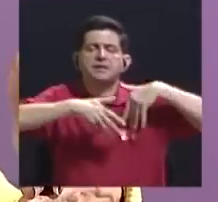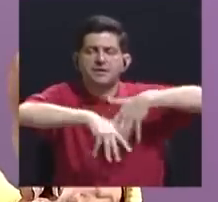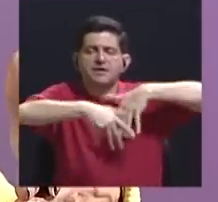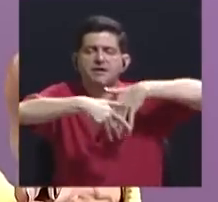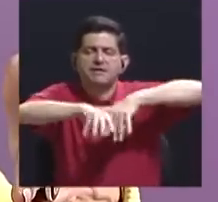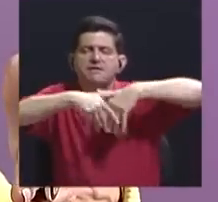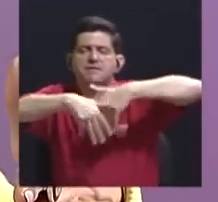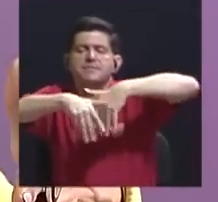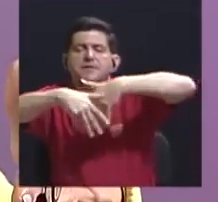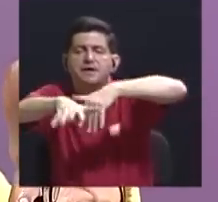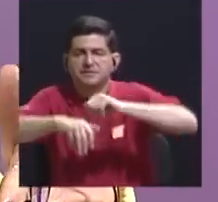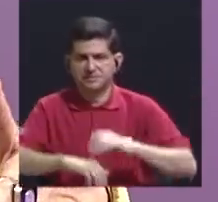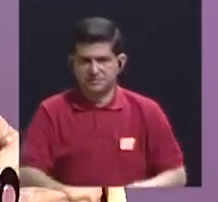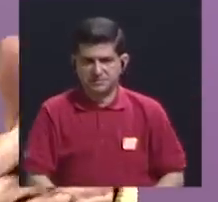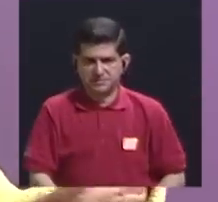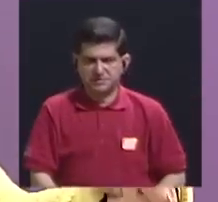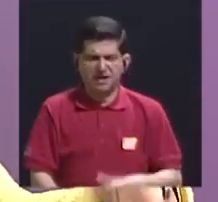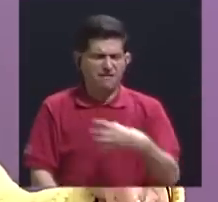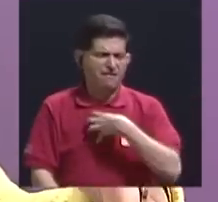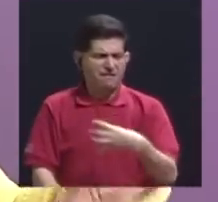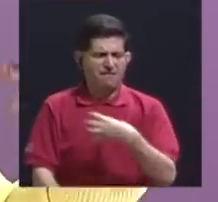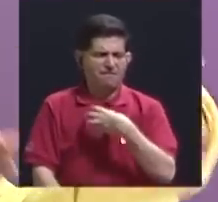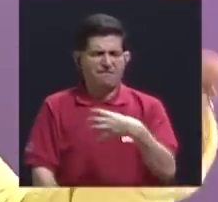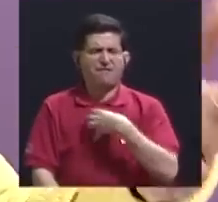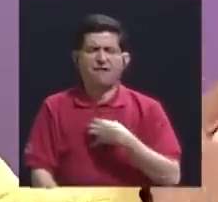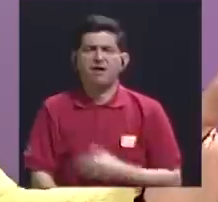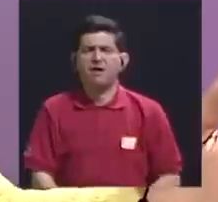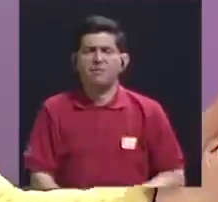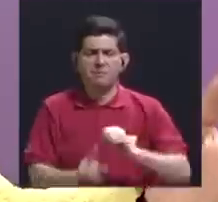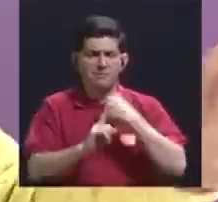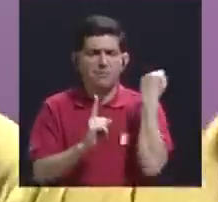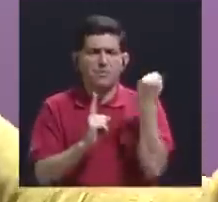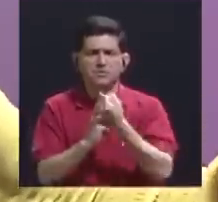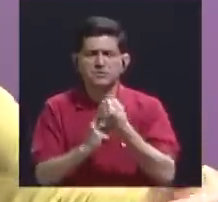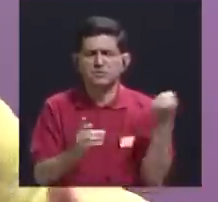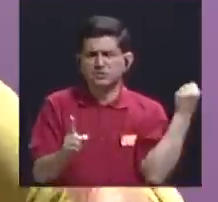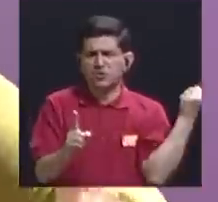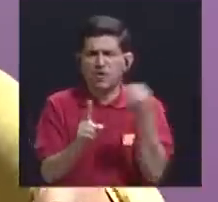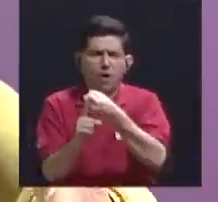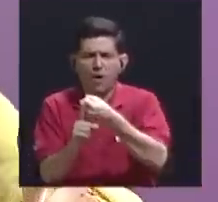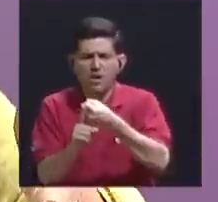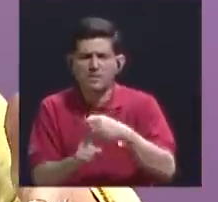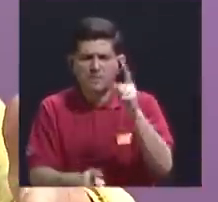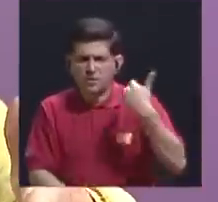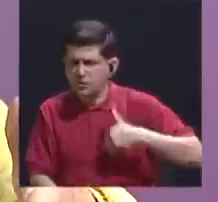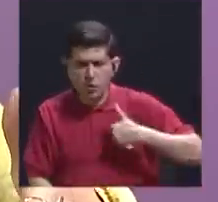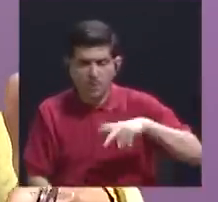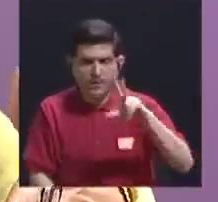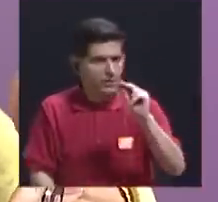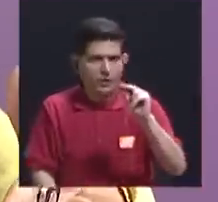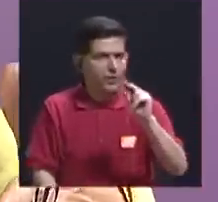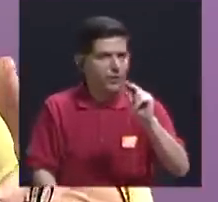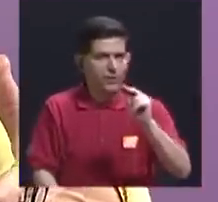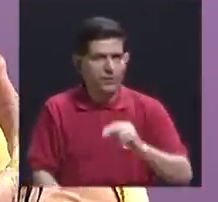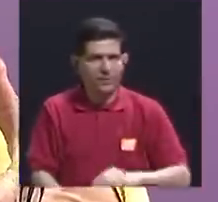a protestar por un golpe que un varón de no es